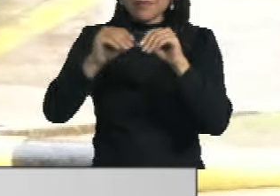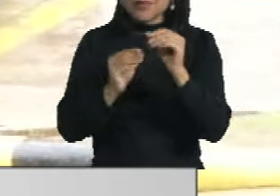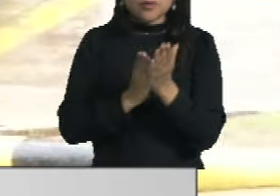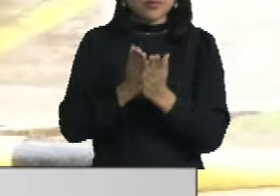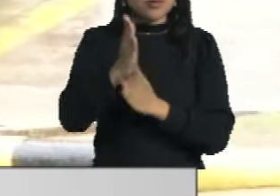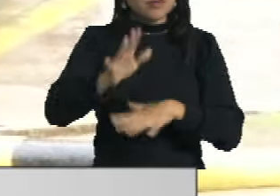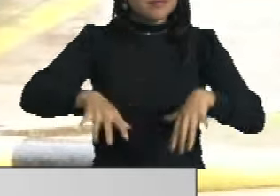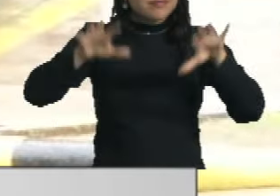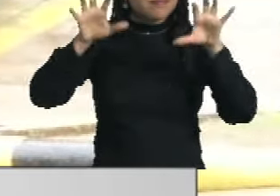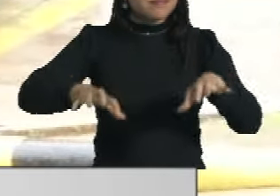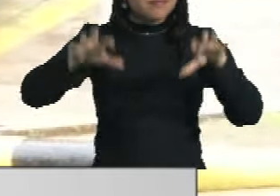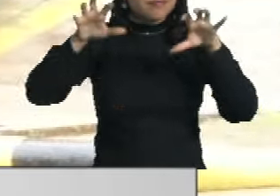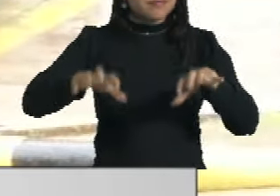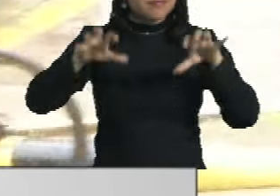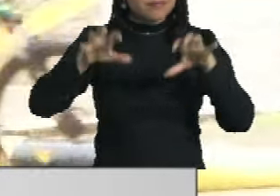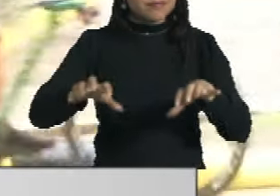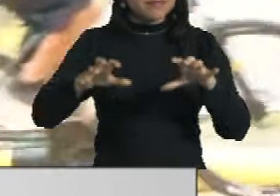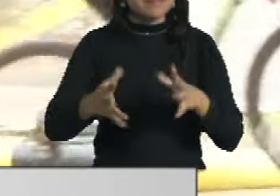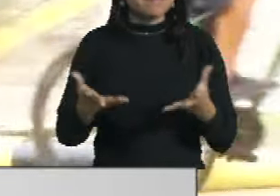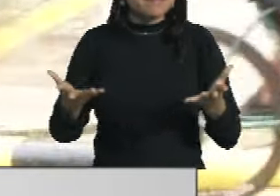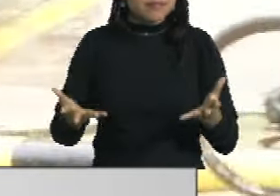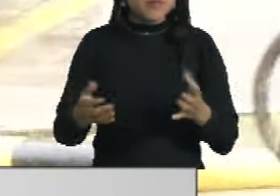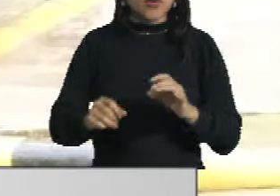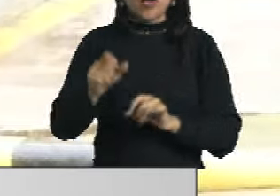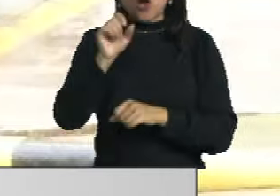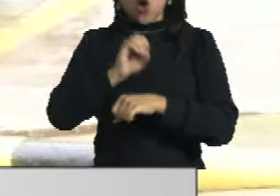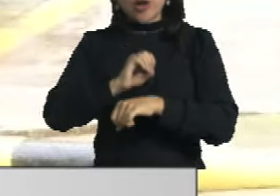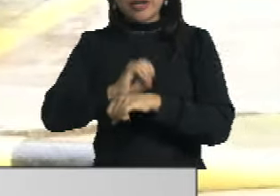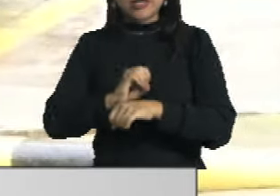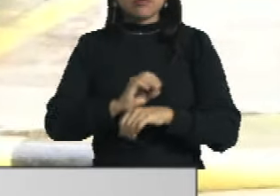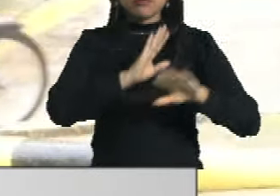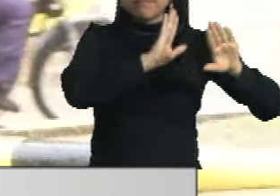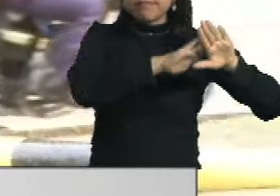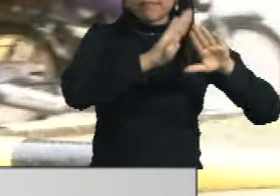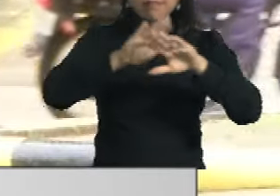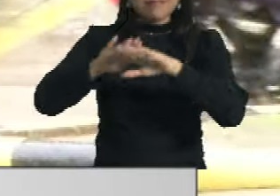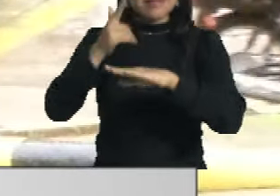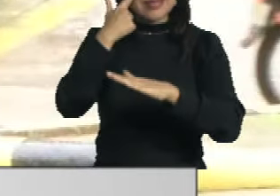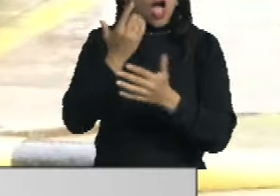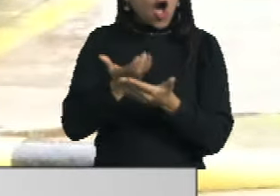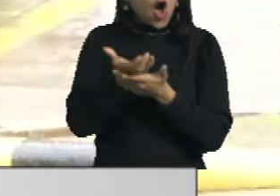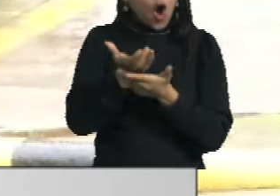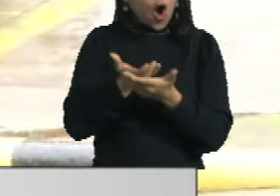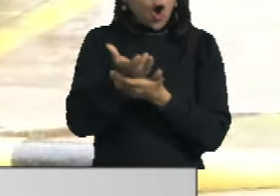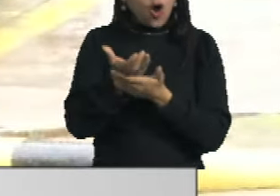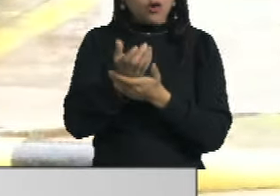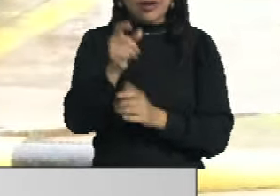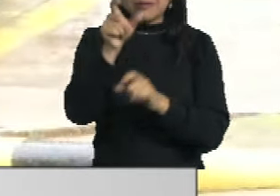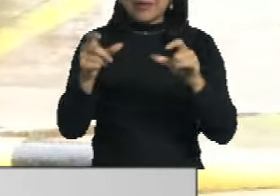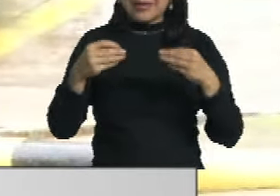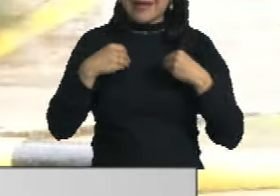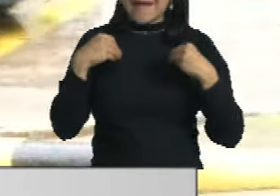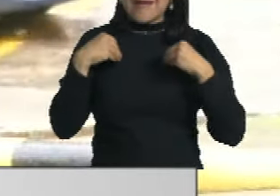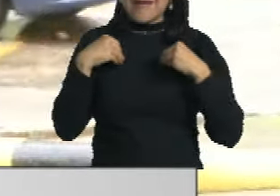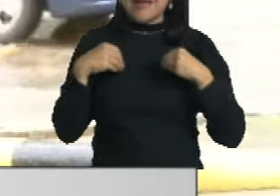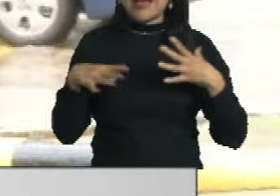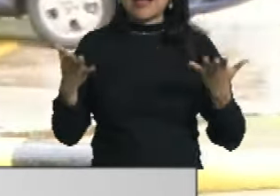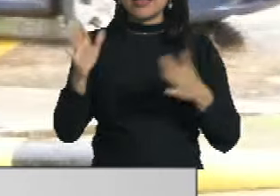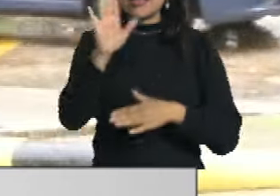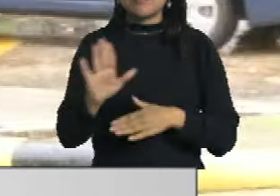desde el pasado fin de semana, los organismos de socorro han entregado recomendaciones a los habitantes